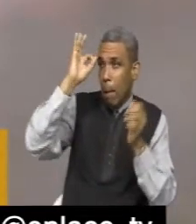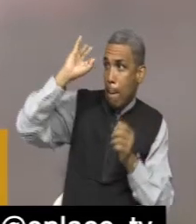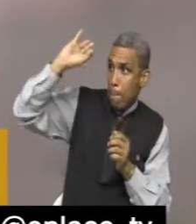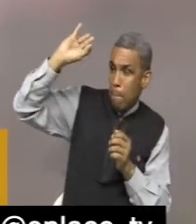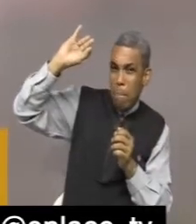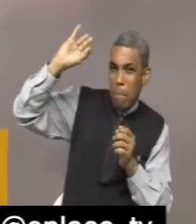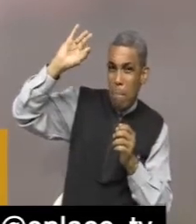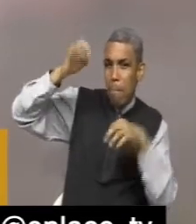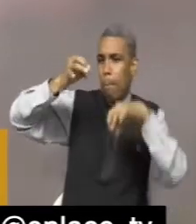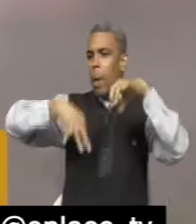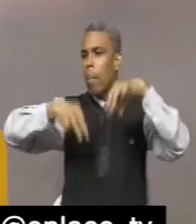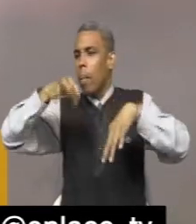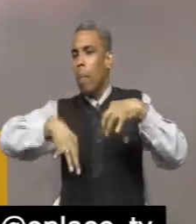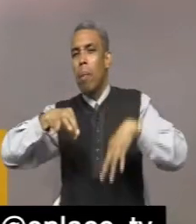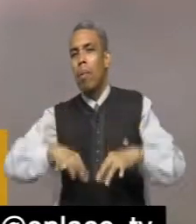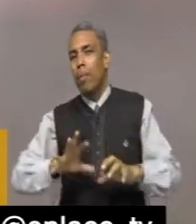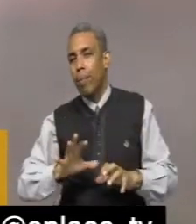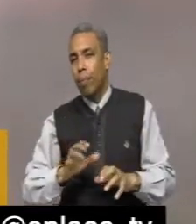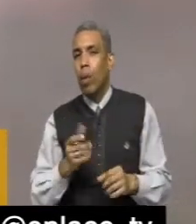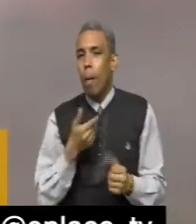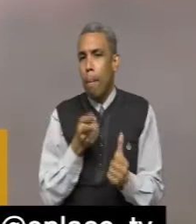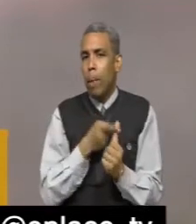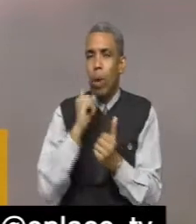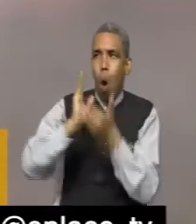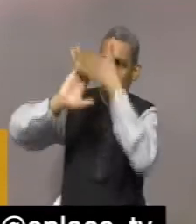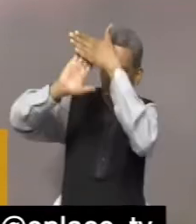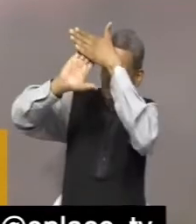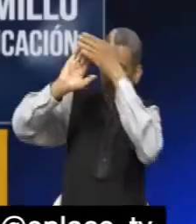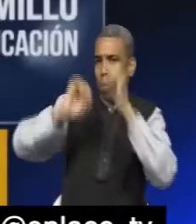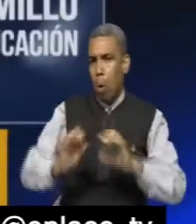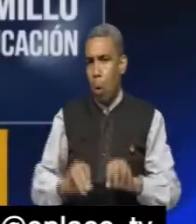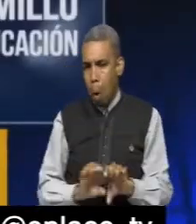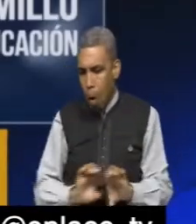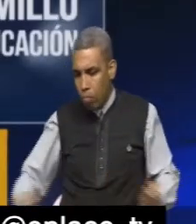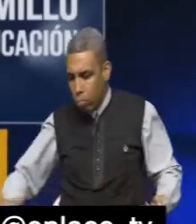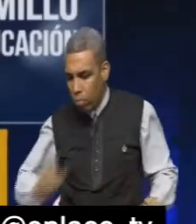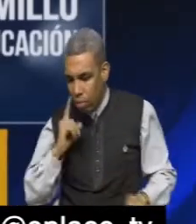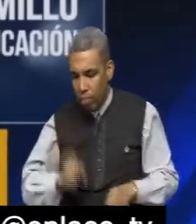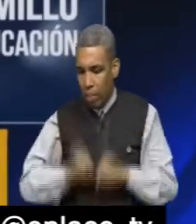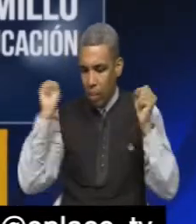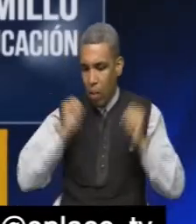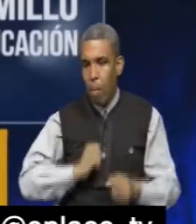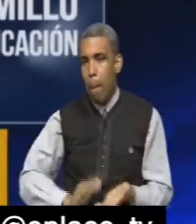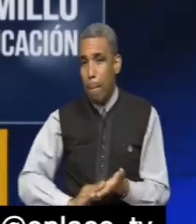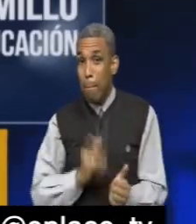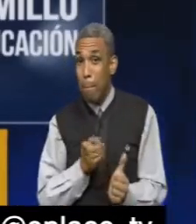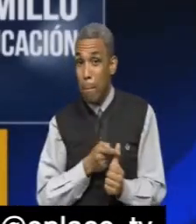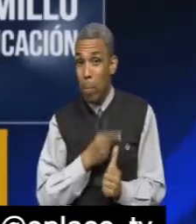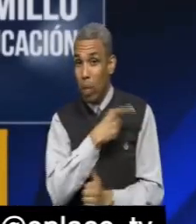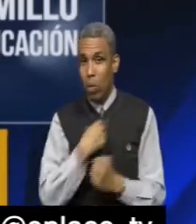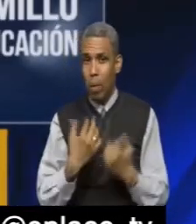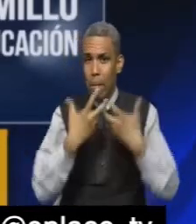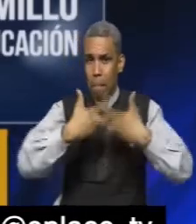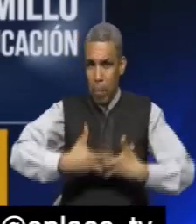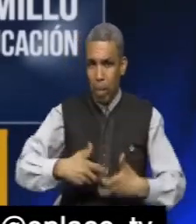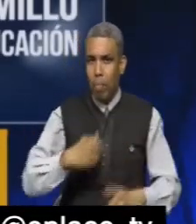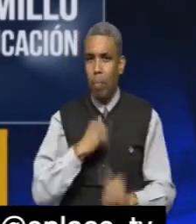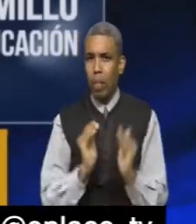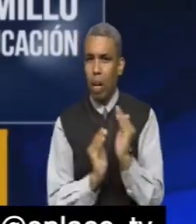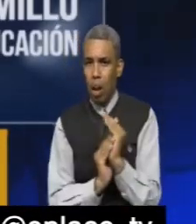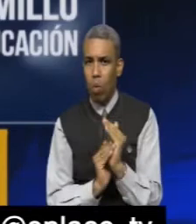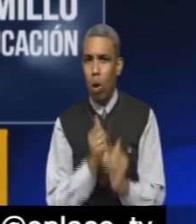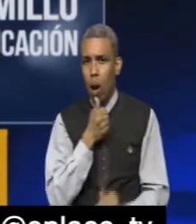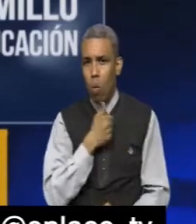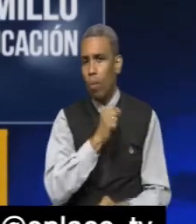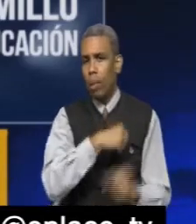que nos permita hacer ese tipo de adecuaciones o de mantenimiento, pero también es la responsabilidad tanto de la institución